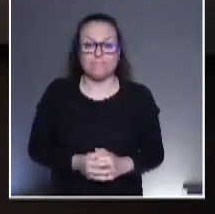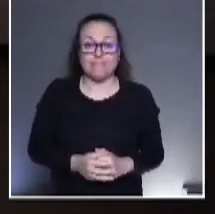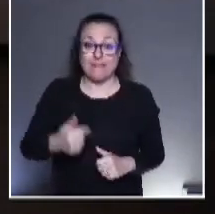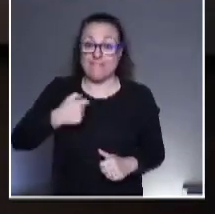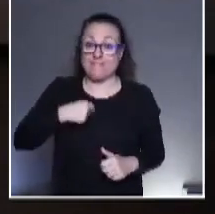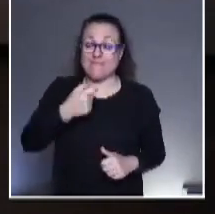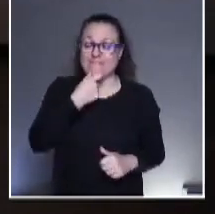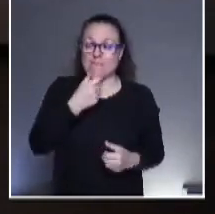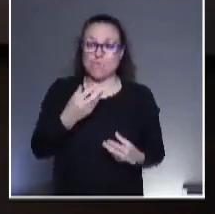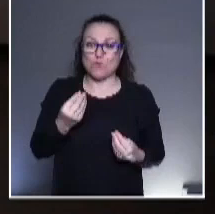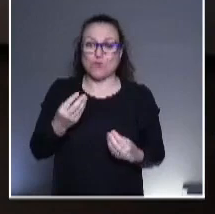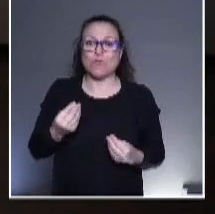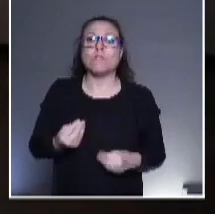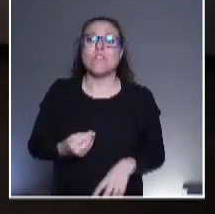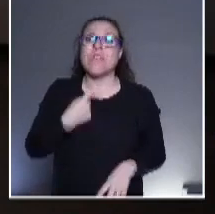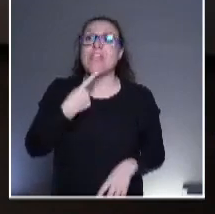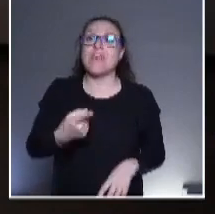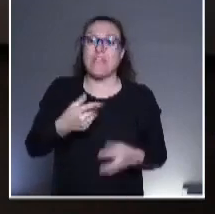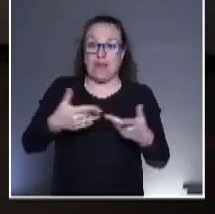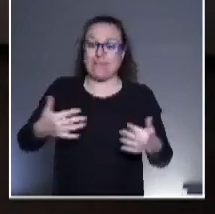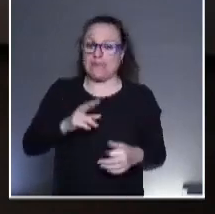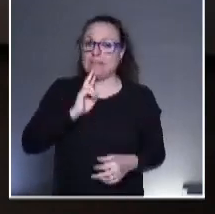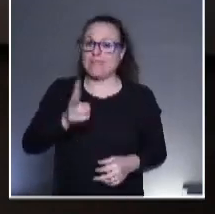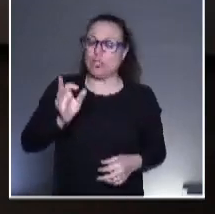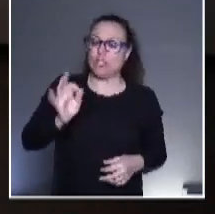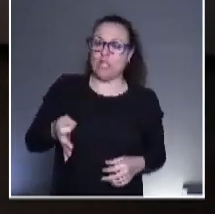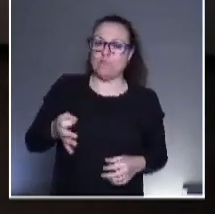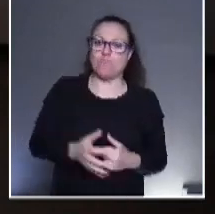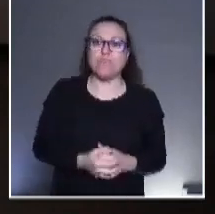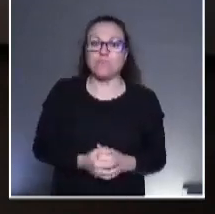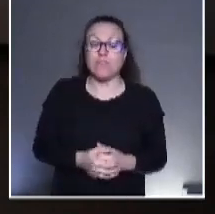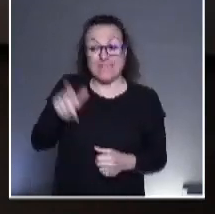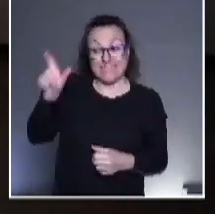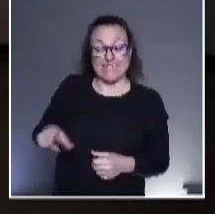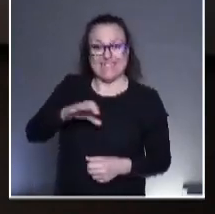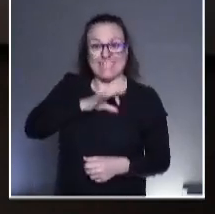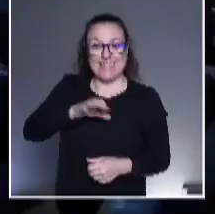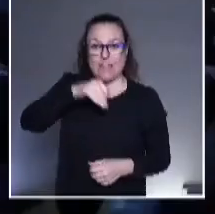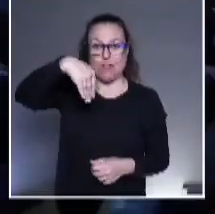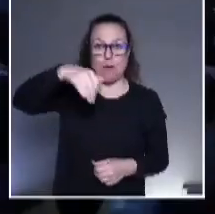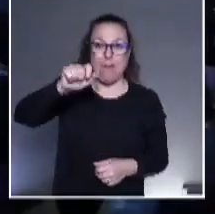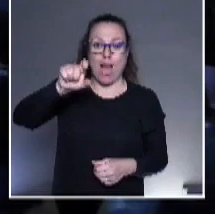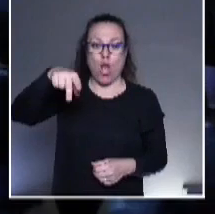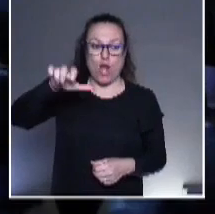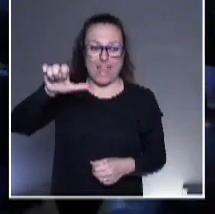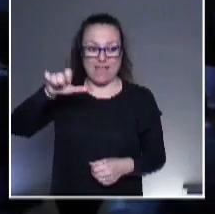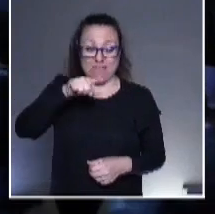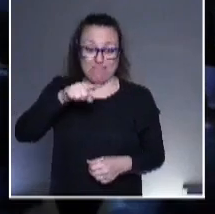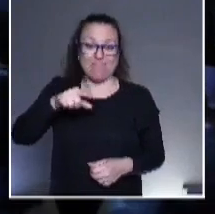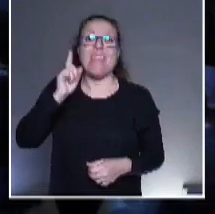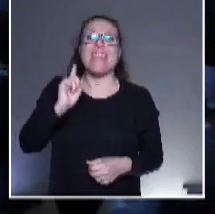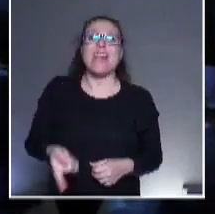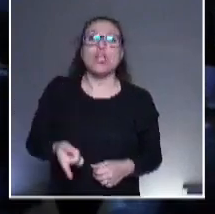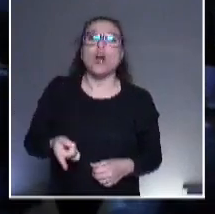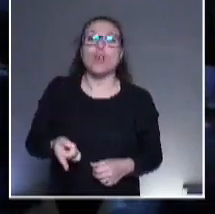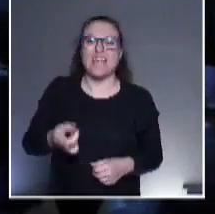me gusta muchísimo la afirmación siguiente que procede de este señor, Thomas Malone, que es el director